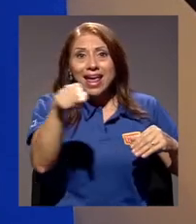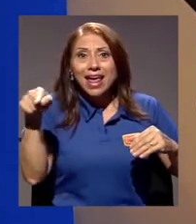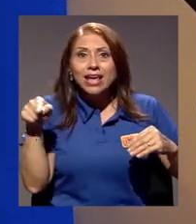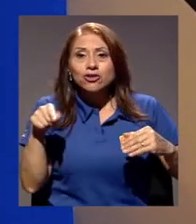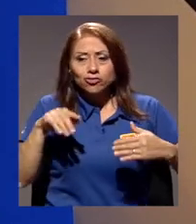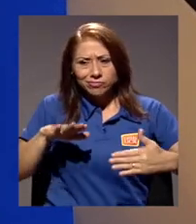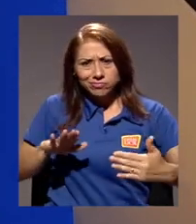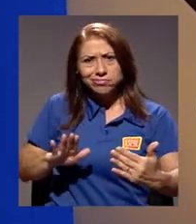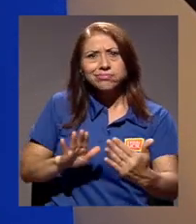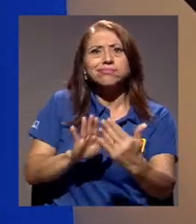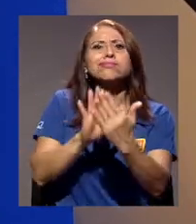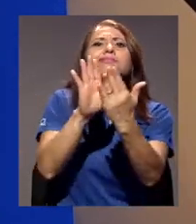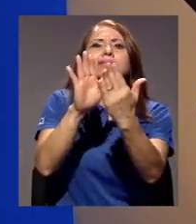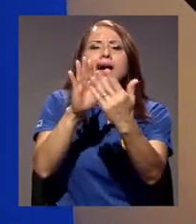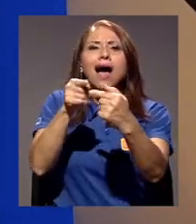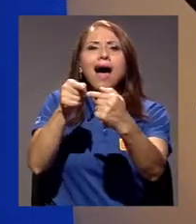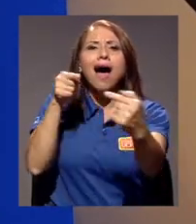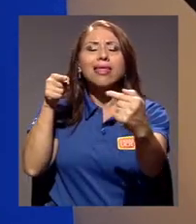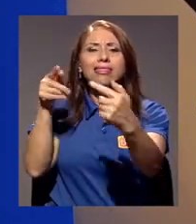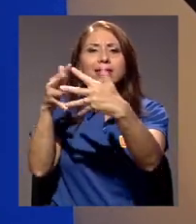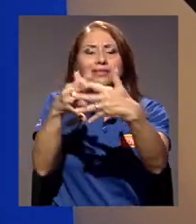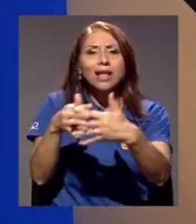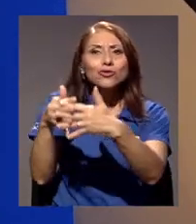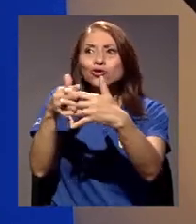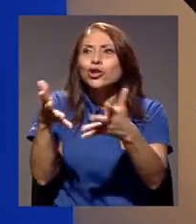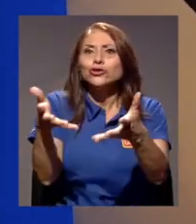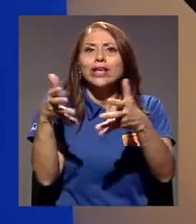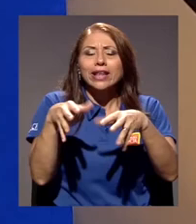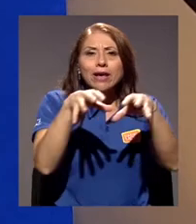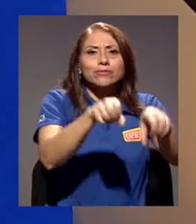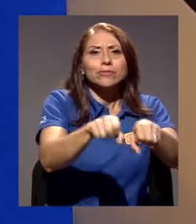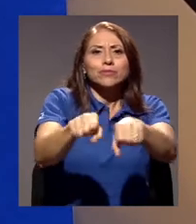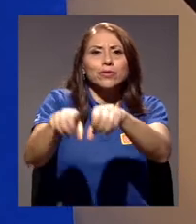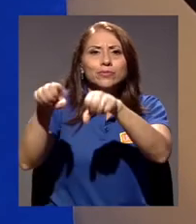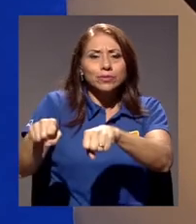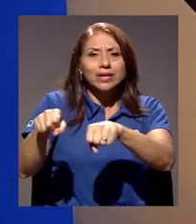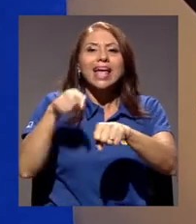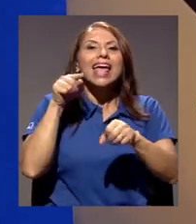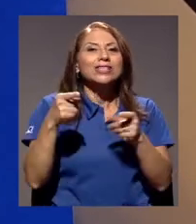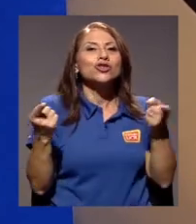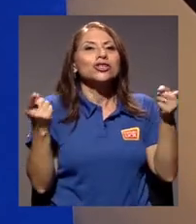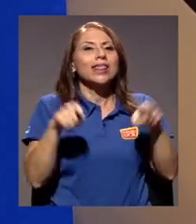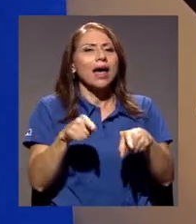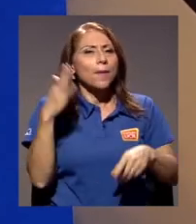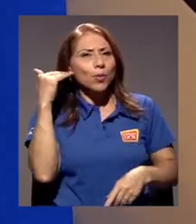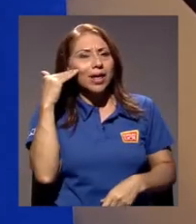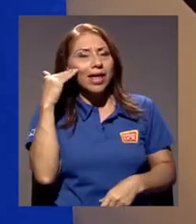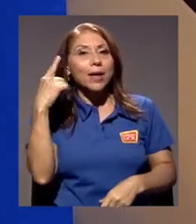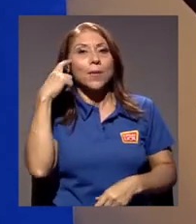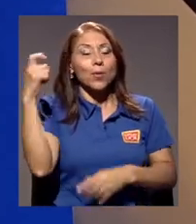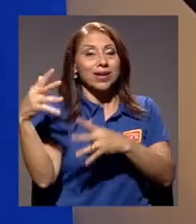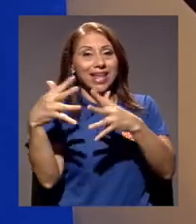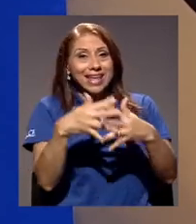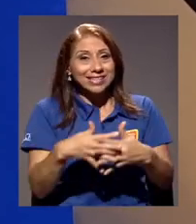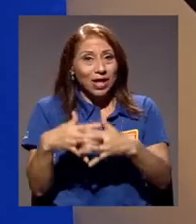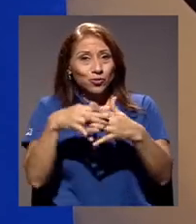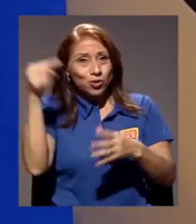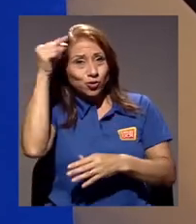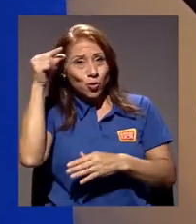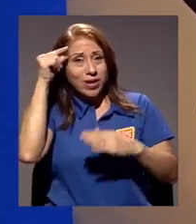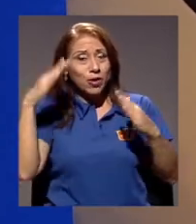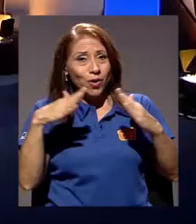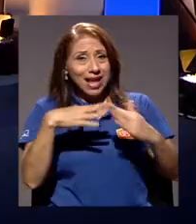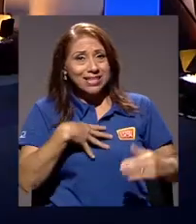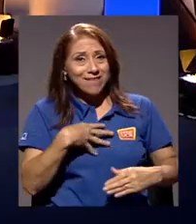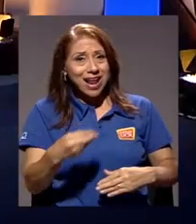el expansionismo de los eeuu se da a propósito del reconocimiento del gobierno de eeuu de la casa